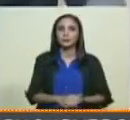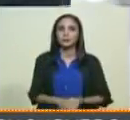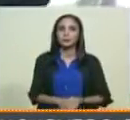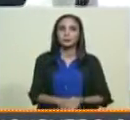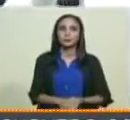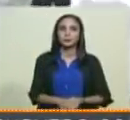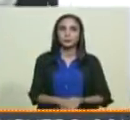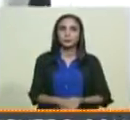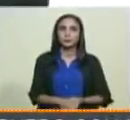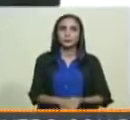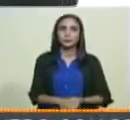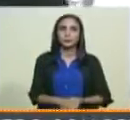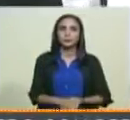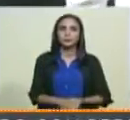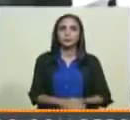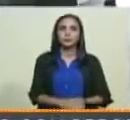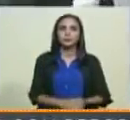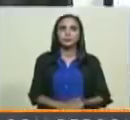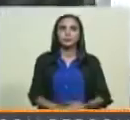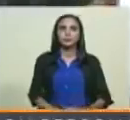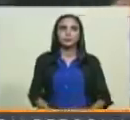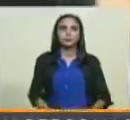Patria, Nicolás Maduro.